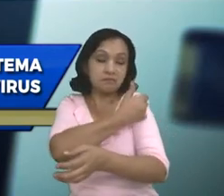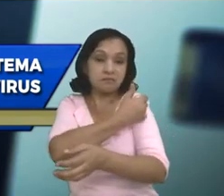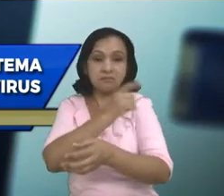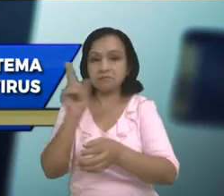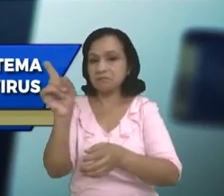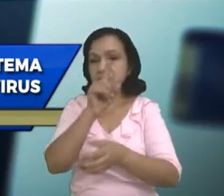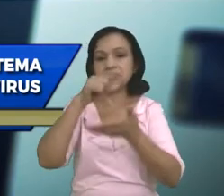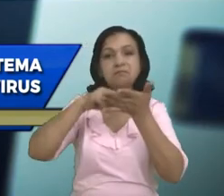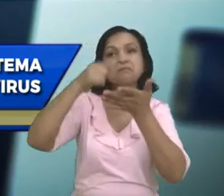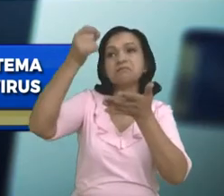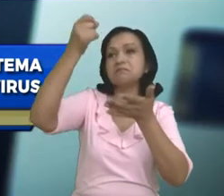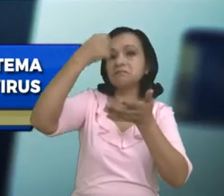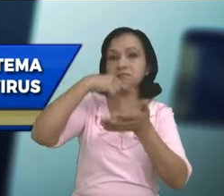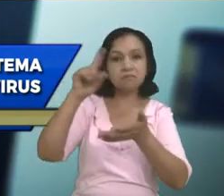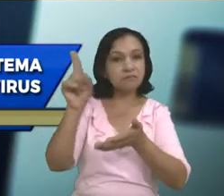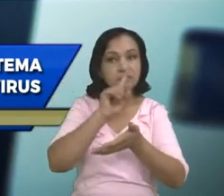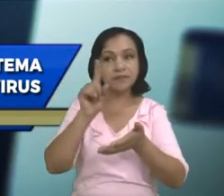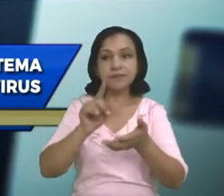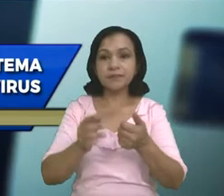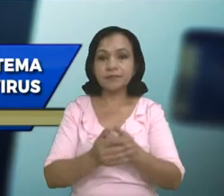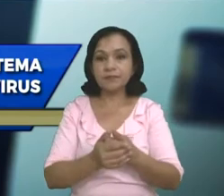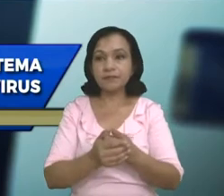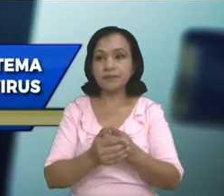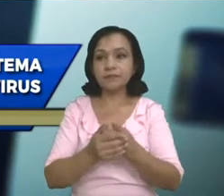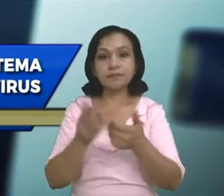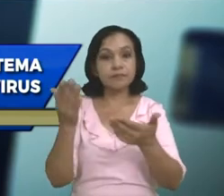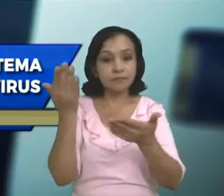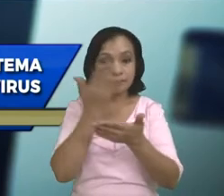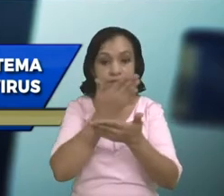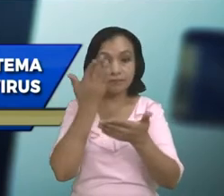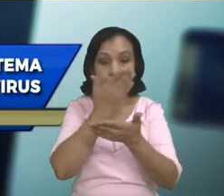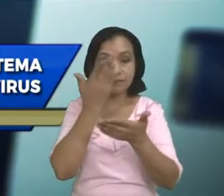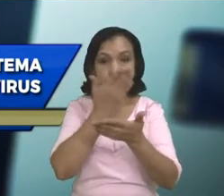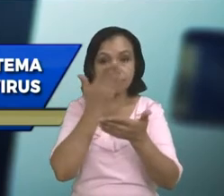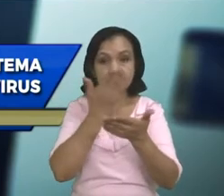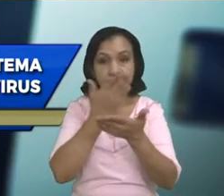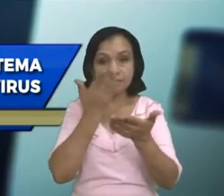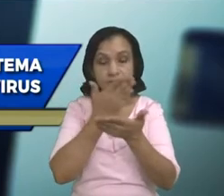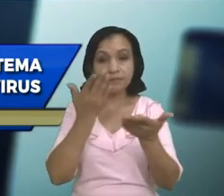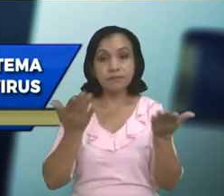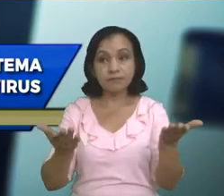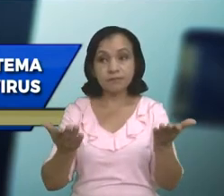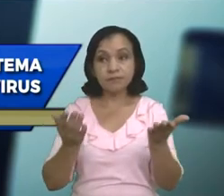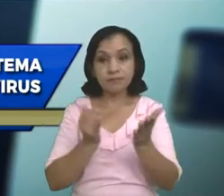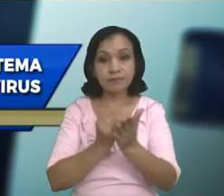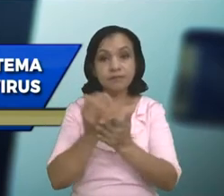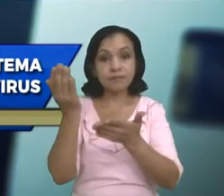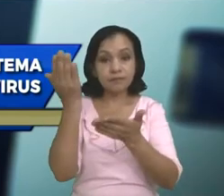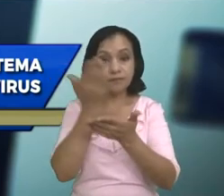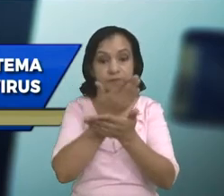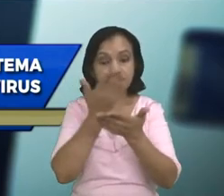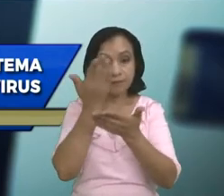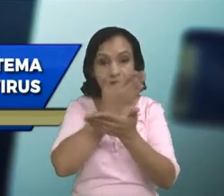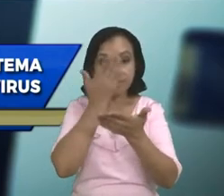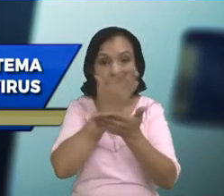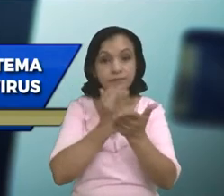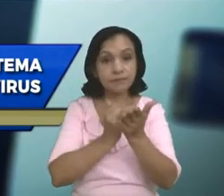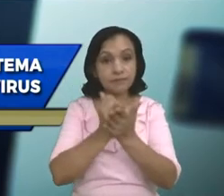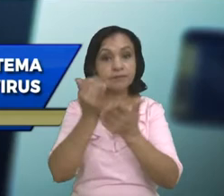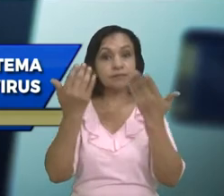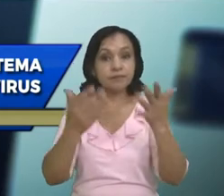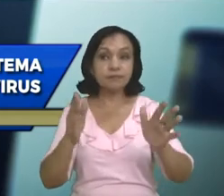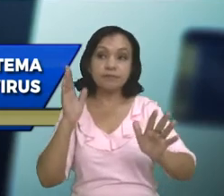tratamiento sin embargo hay varios estudios donde hay varios estudios que se han hecho en la